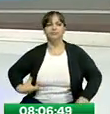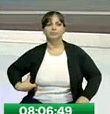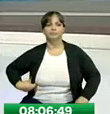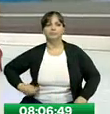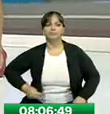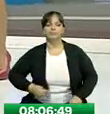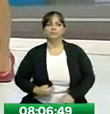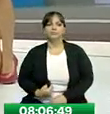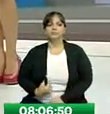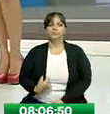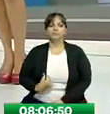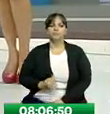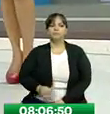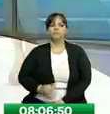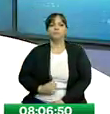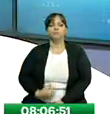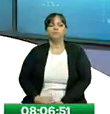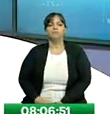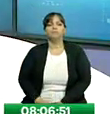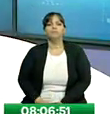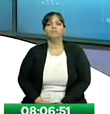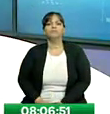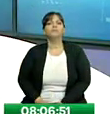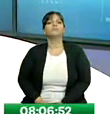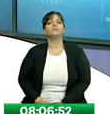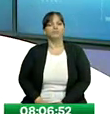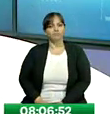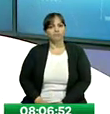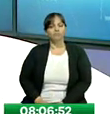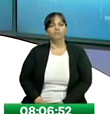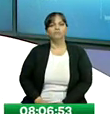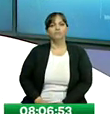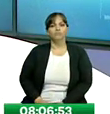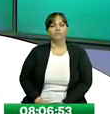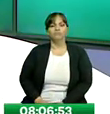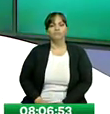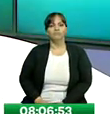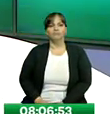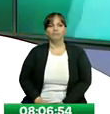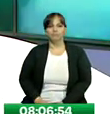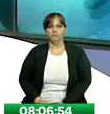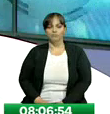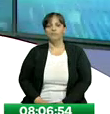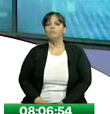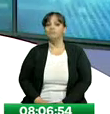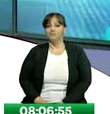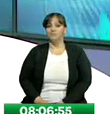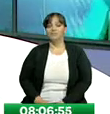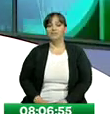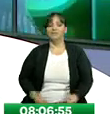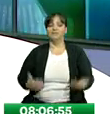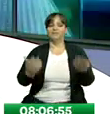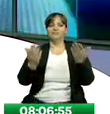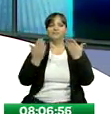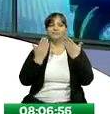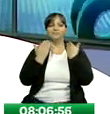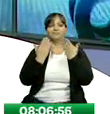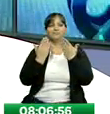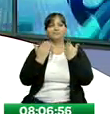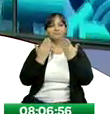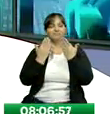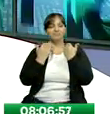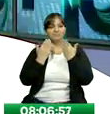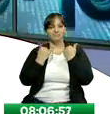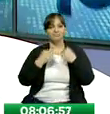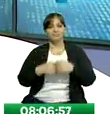y dos sujetos con pistola en mano asaltaron un local de venta de cocos del disco que se puede comer todo